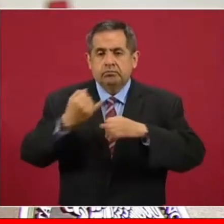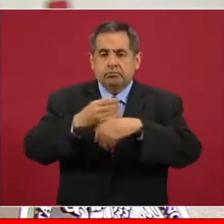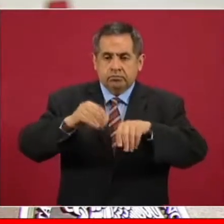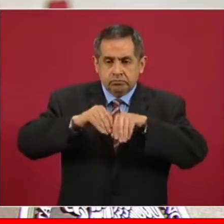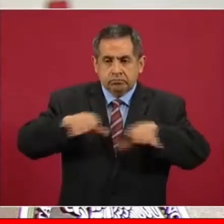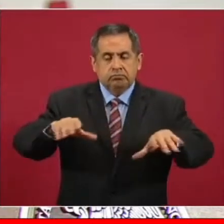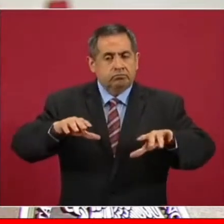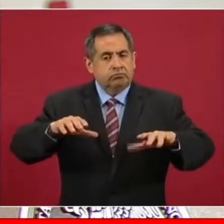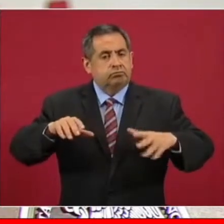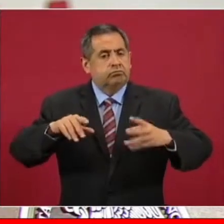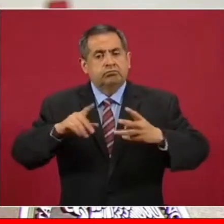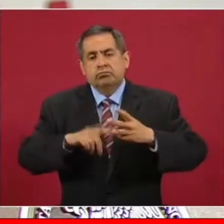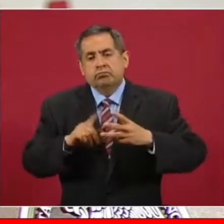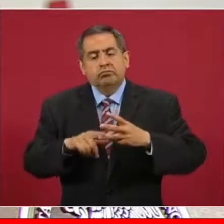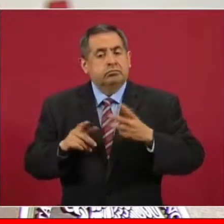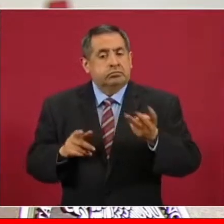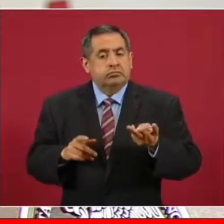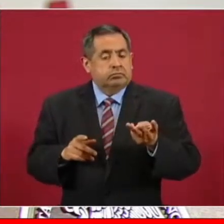informe